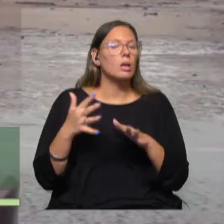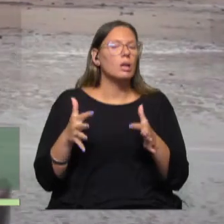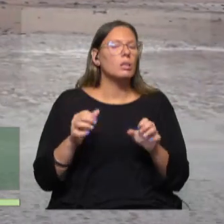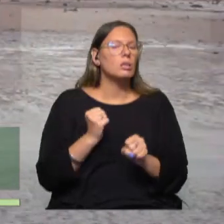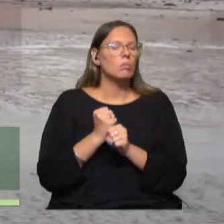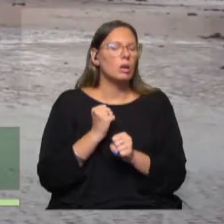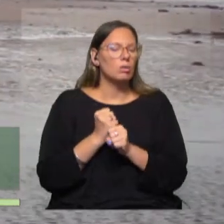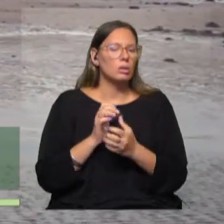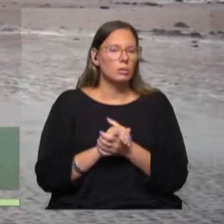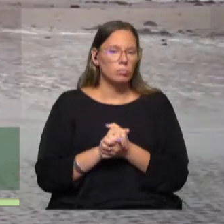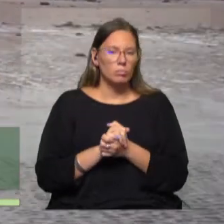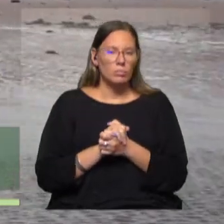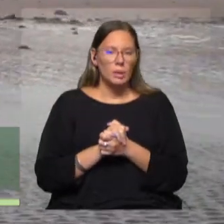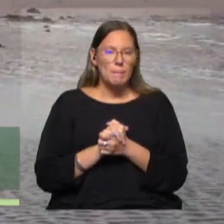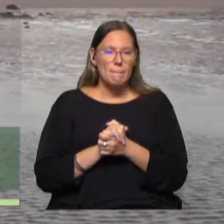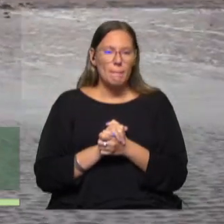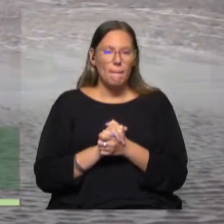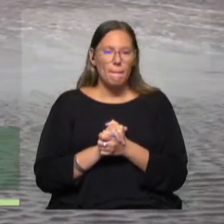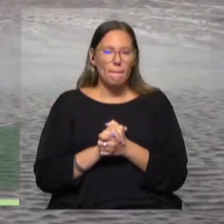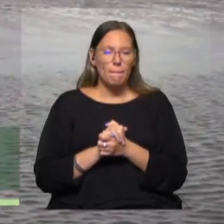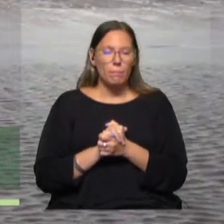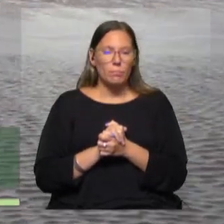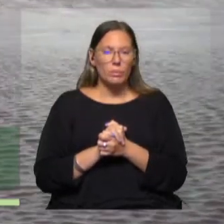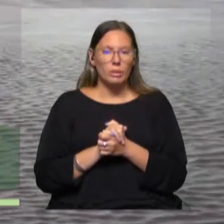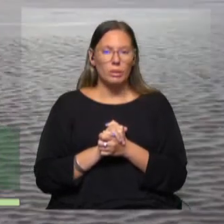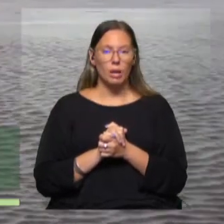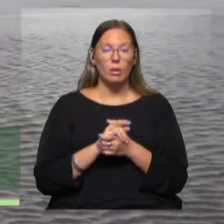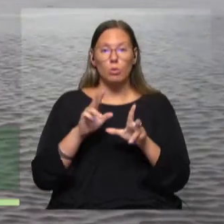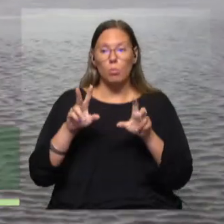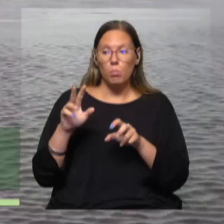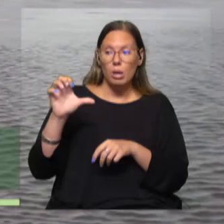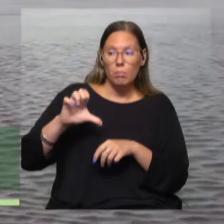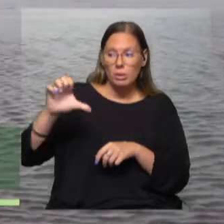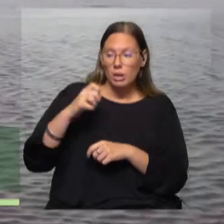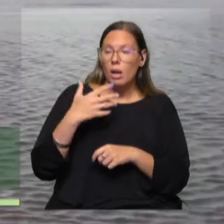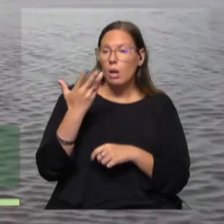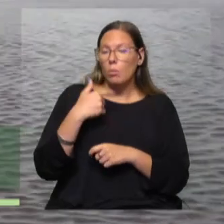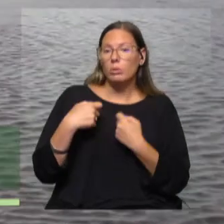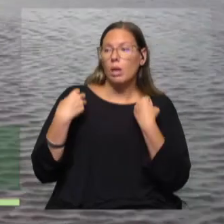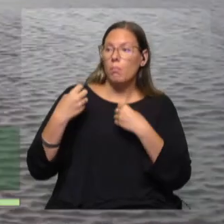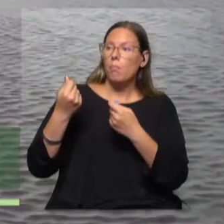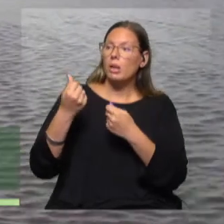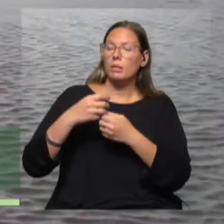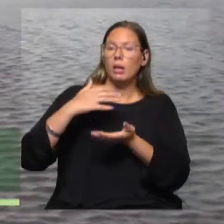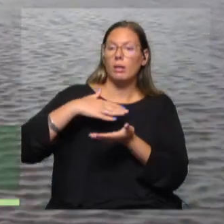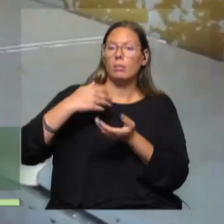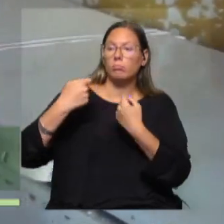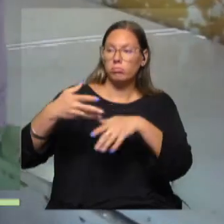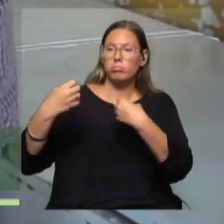trabajadores allí? Bueno, entonces hay una parte empresarial que le gusta tirar la plata, porque actualmente están saliendo